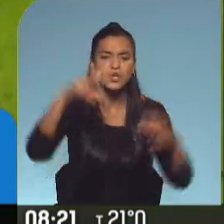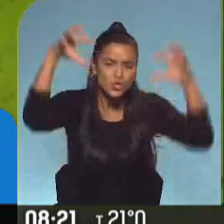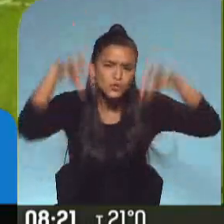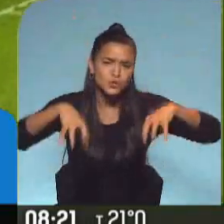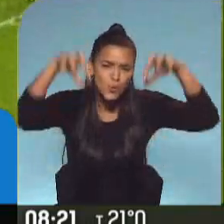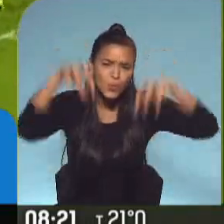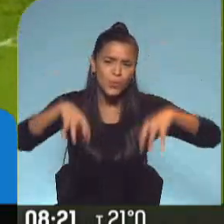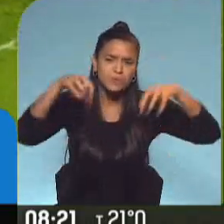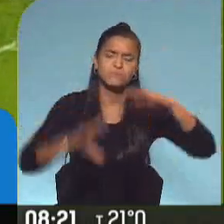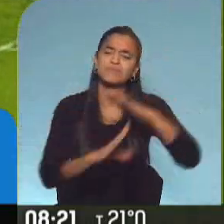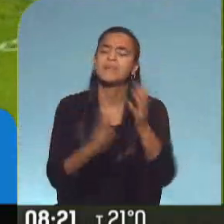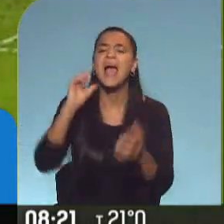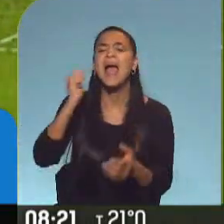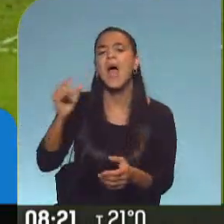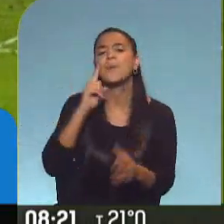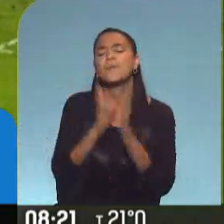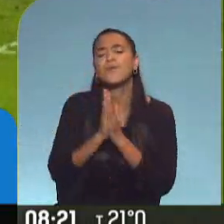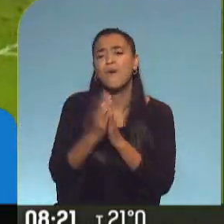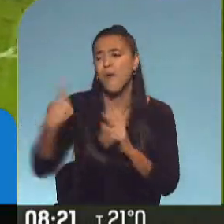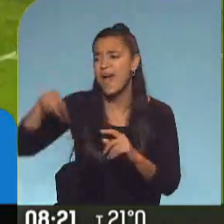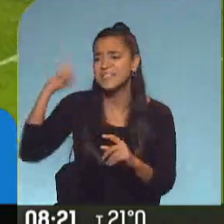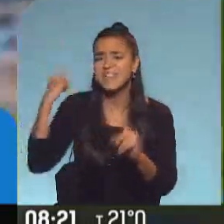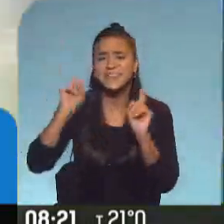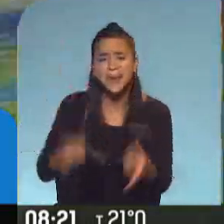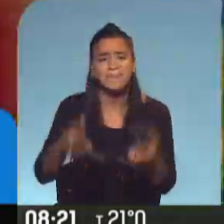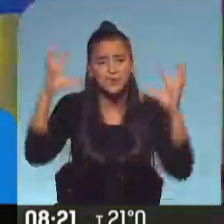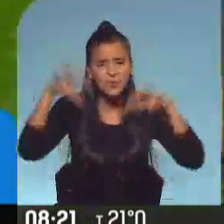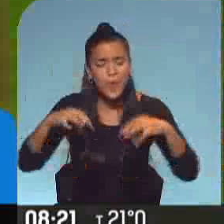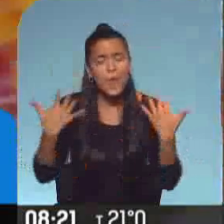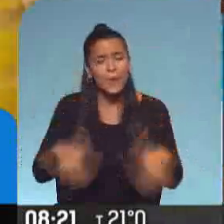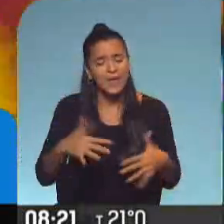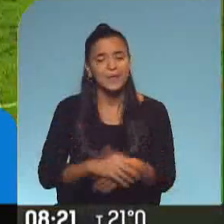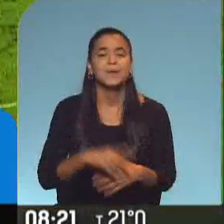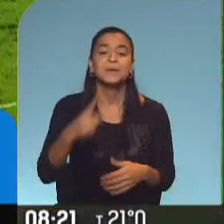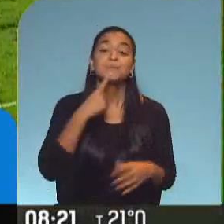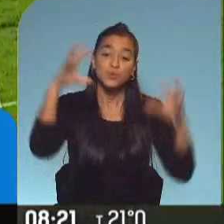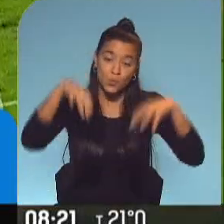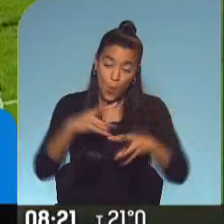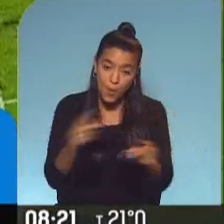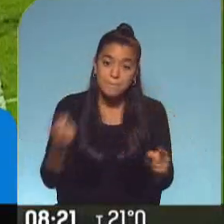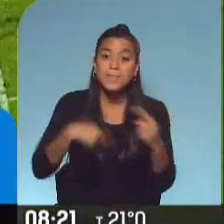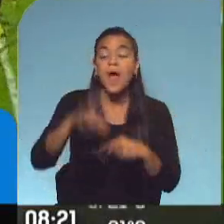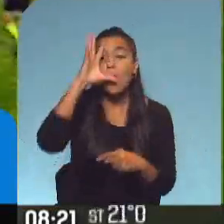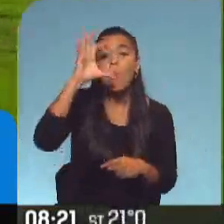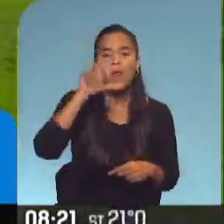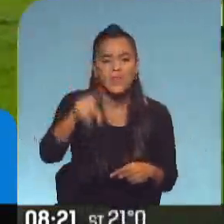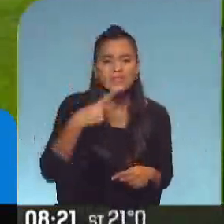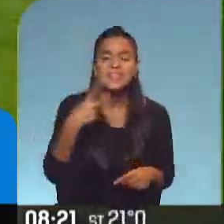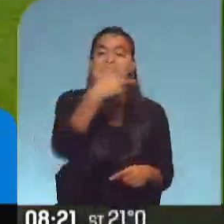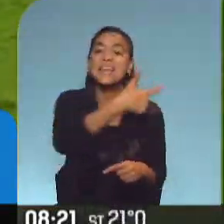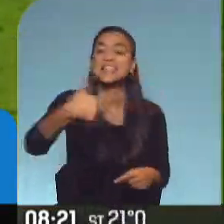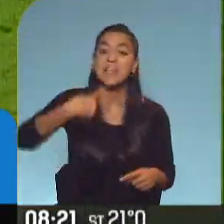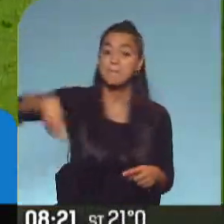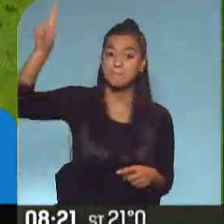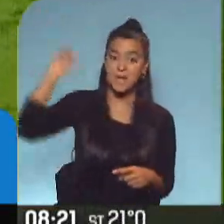como protagonista. Gaby, por favor, lluvia también ayer. No era para tanto. Bueno, terminó con lluvia. Recordamos lo que sucedía hace tres semanas